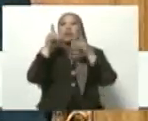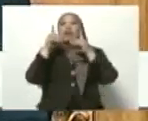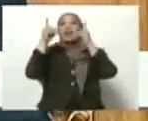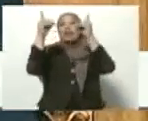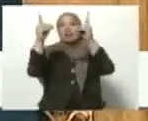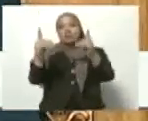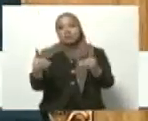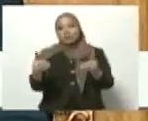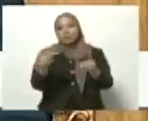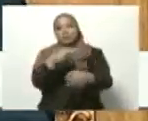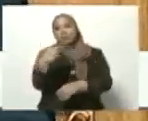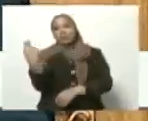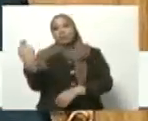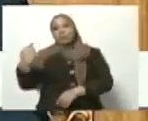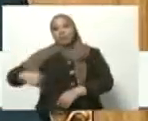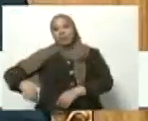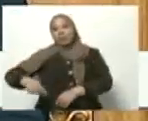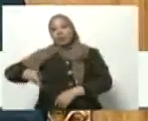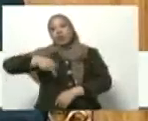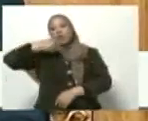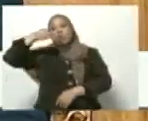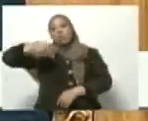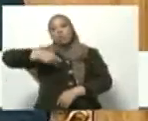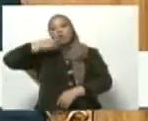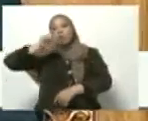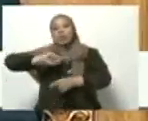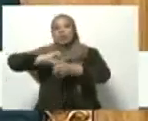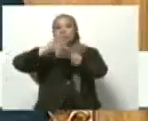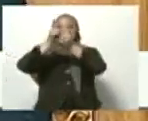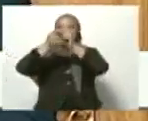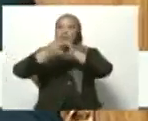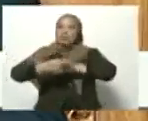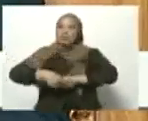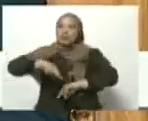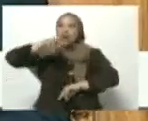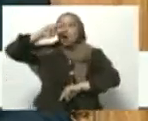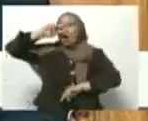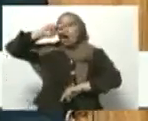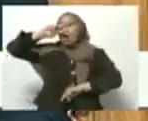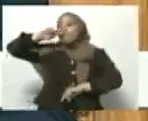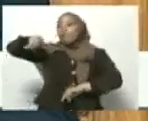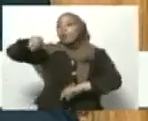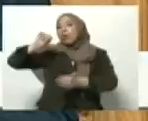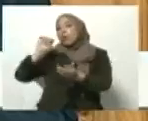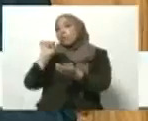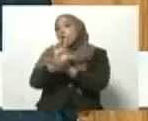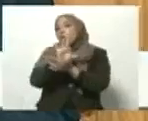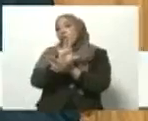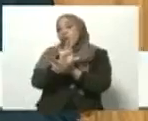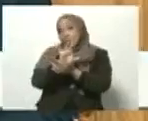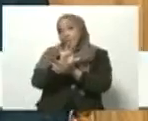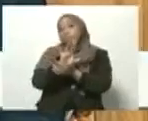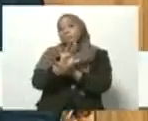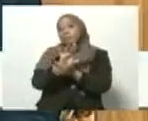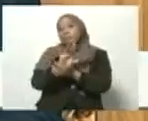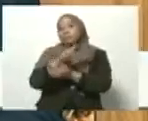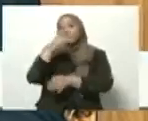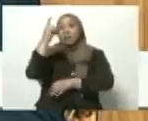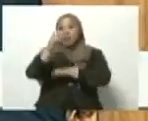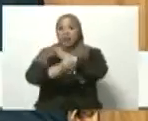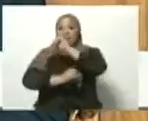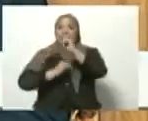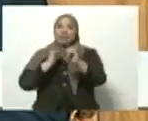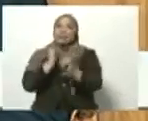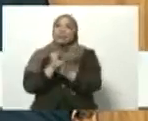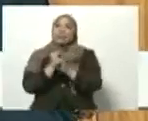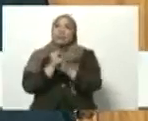derrotar a Rusia, política de cambio de régimen. Putin tiene que salir, hay que llevarlo al Tribunal Internacional, Rusia se